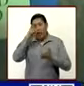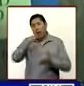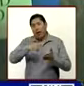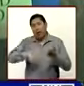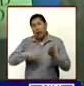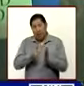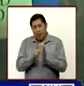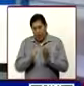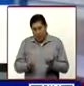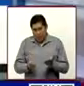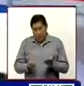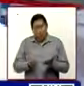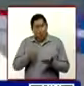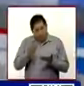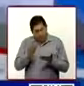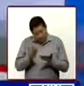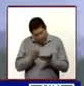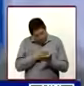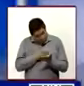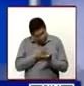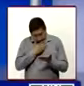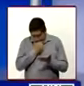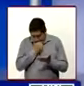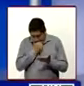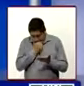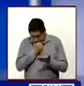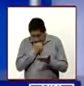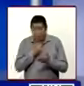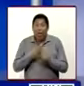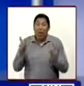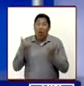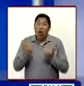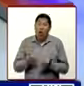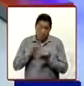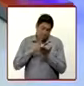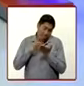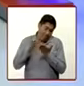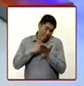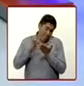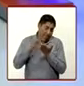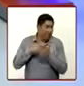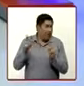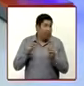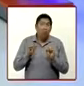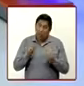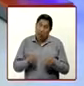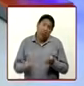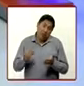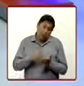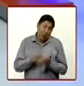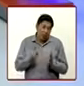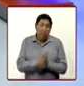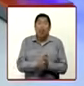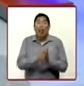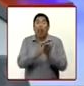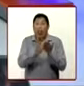libro. El hábito de la lectura, sí, que se ha ido perdiendo con el avance de la tecnología. Sí. Pero nunca es tarde para agarrar un